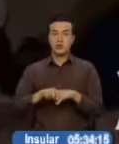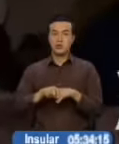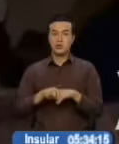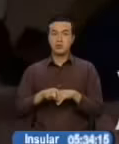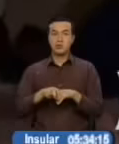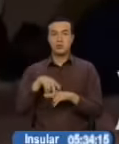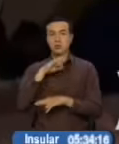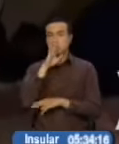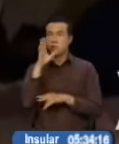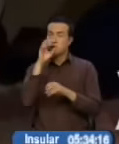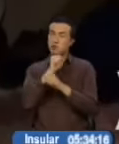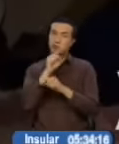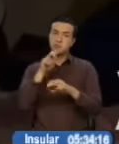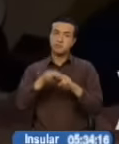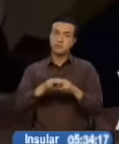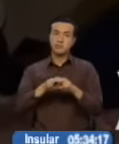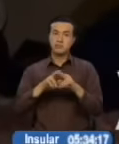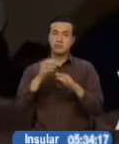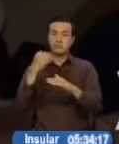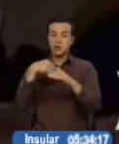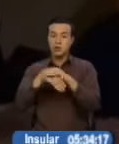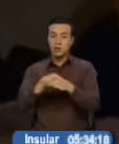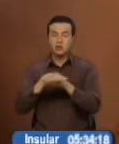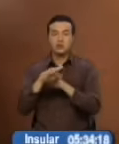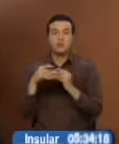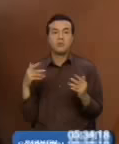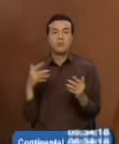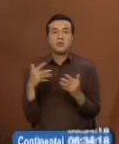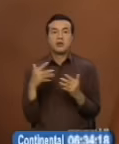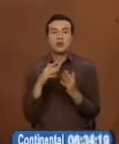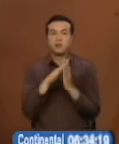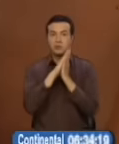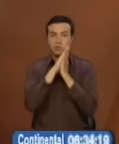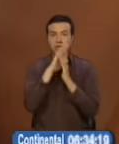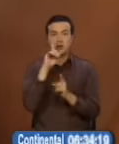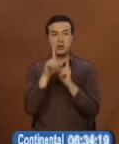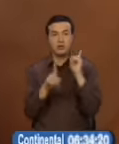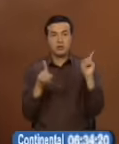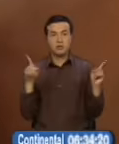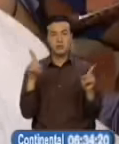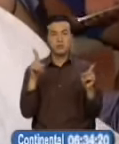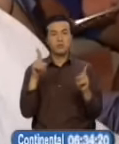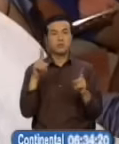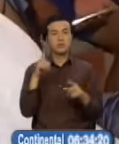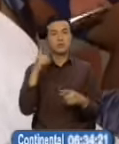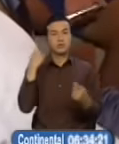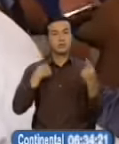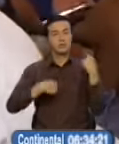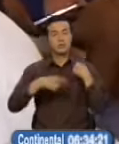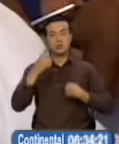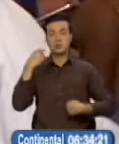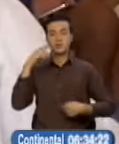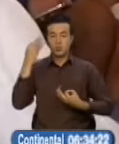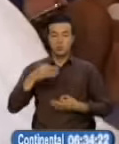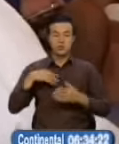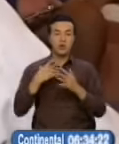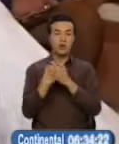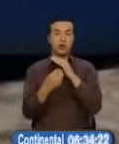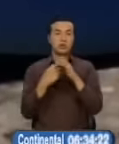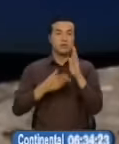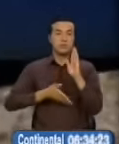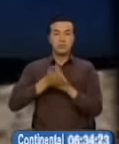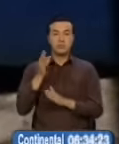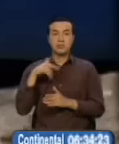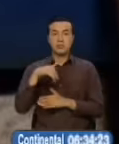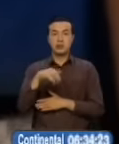como todas las noches porque adentro da miedo dormir. Incluso se registraron algunos percances al momento de evacuar las viviendas, como nos